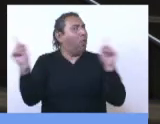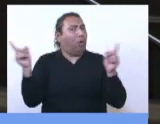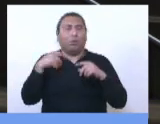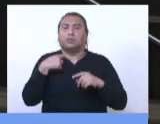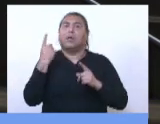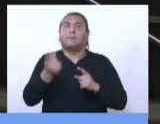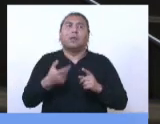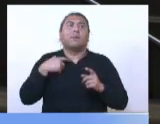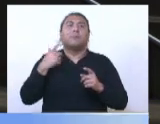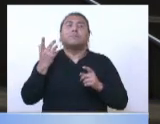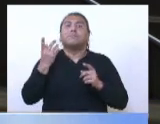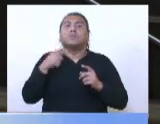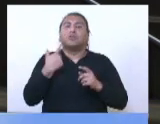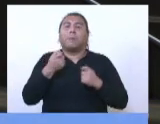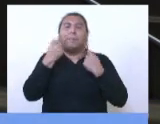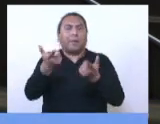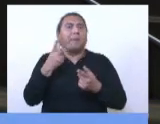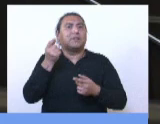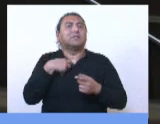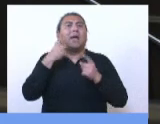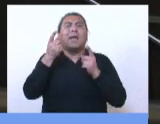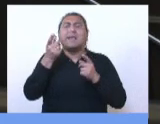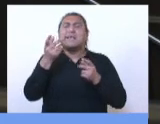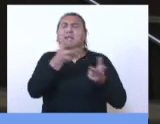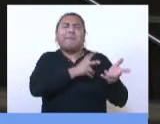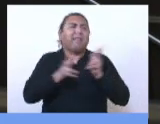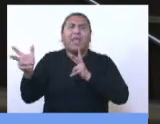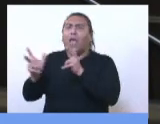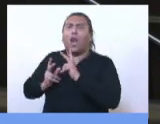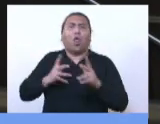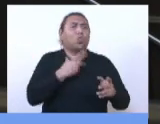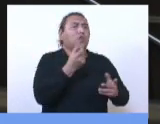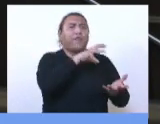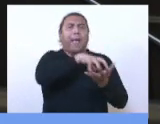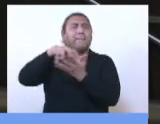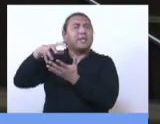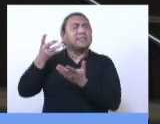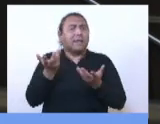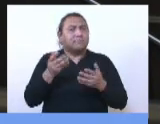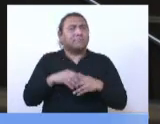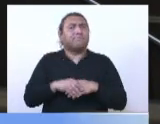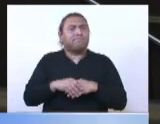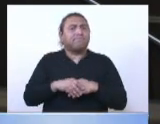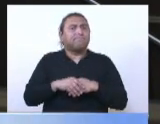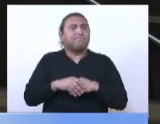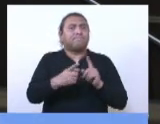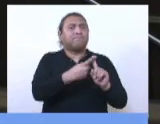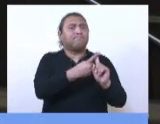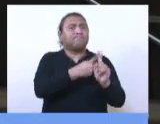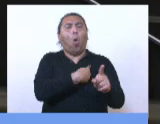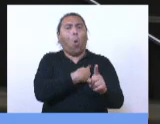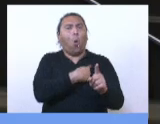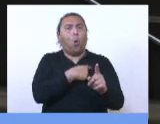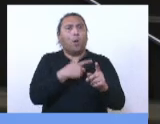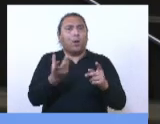recorte le vamos a dar precios saben que me hicieron los empresarios lisa y llanamente lópez y no hizo bolsa nosotros